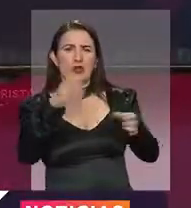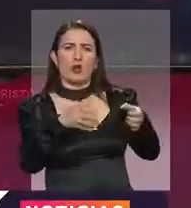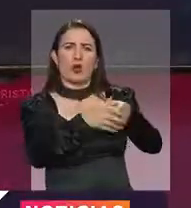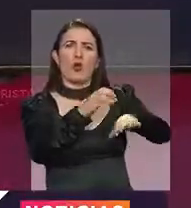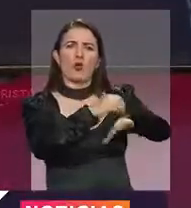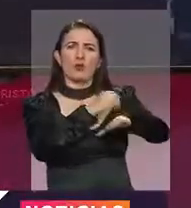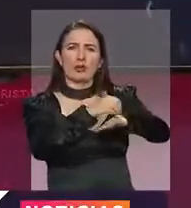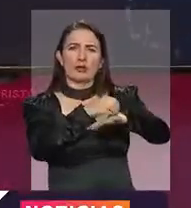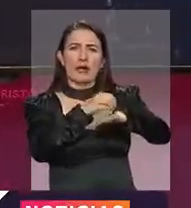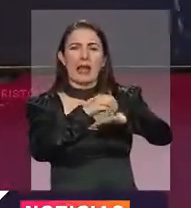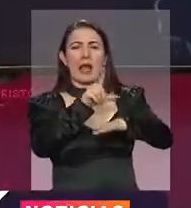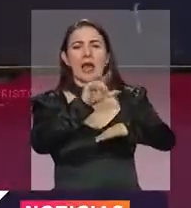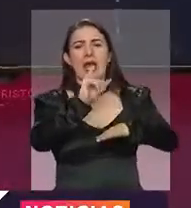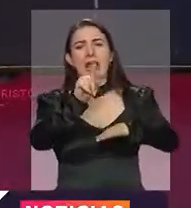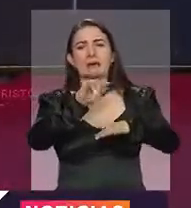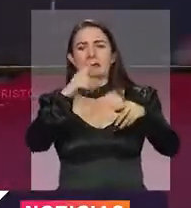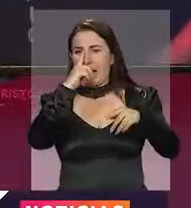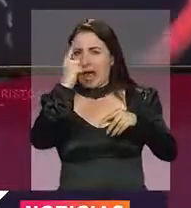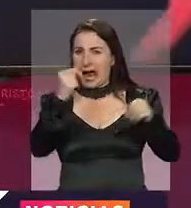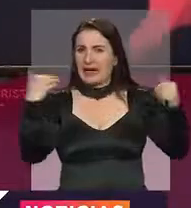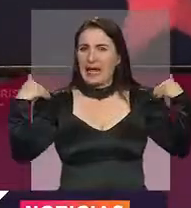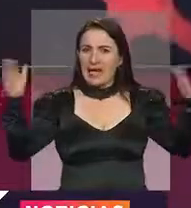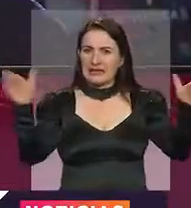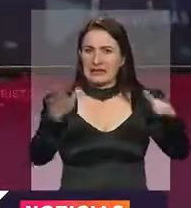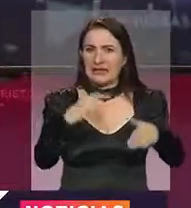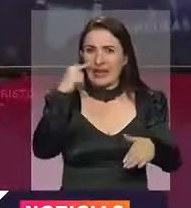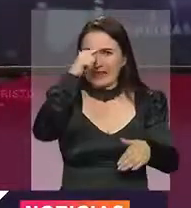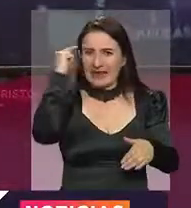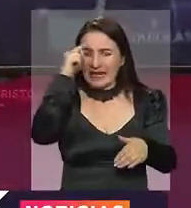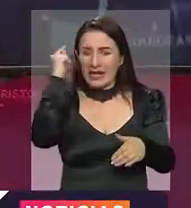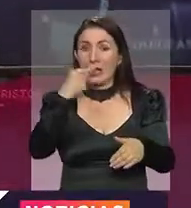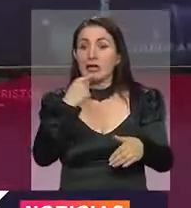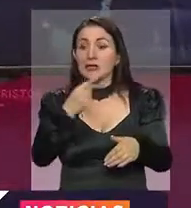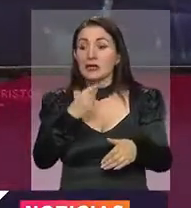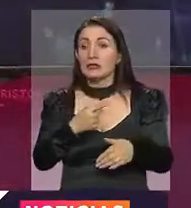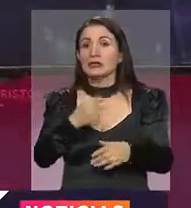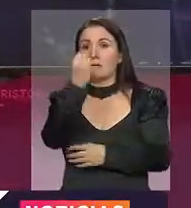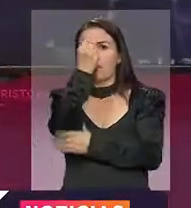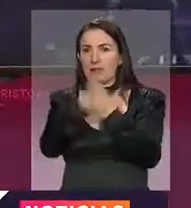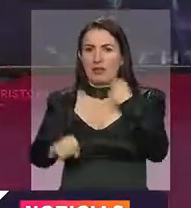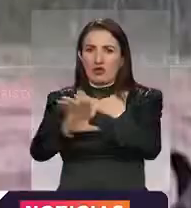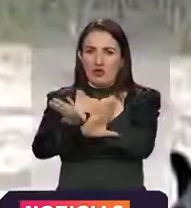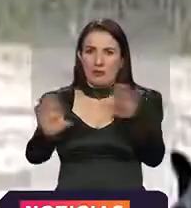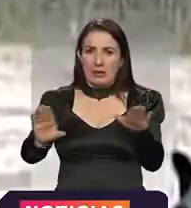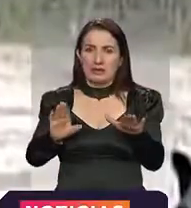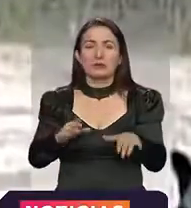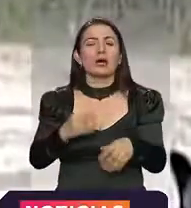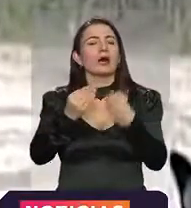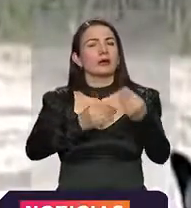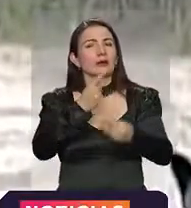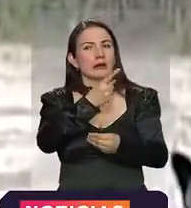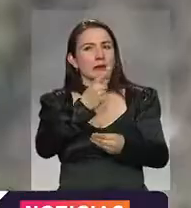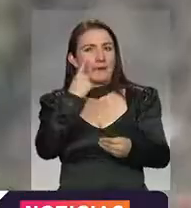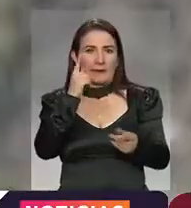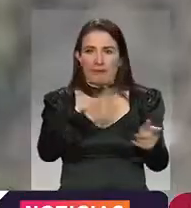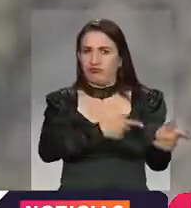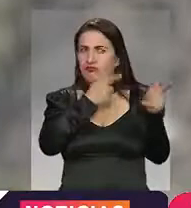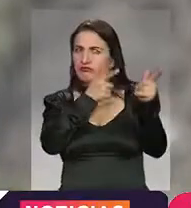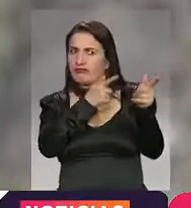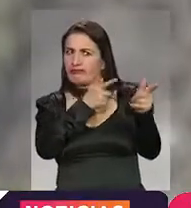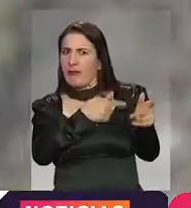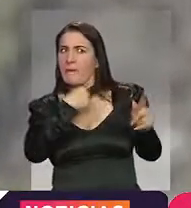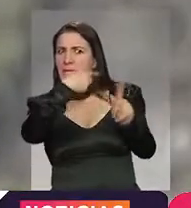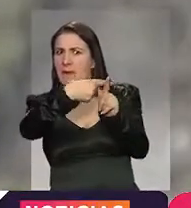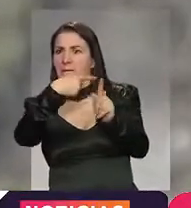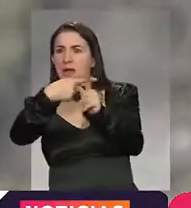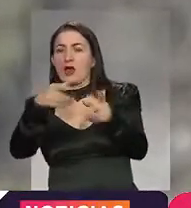organización delincuencial Las Águilas Negras por cuenta de la decisión de despenalizar el aborto. Las amenazas habían sido reveladas